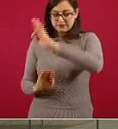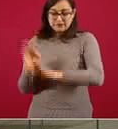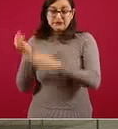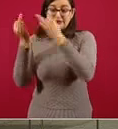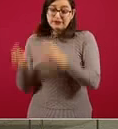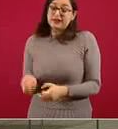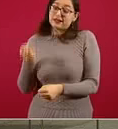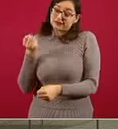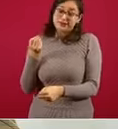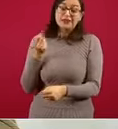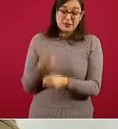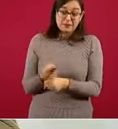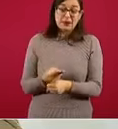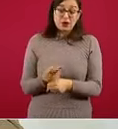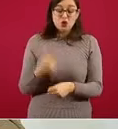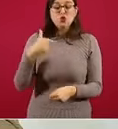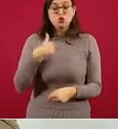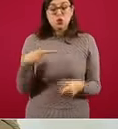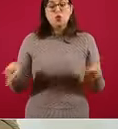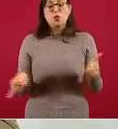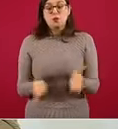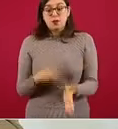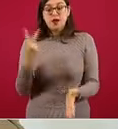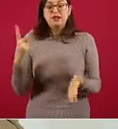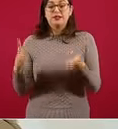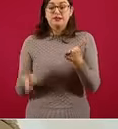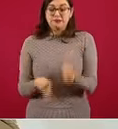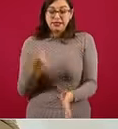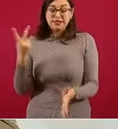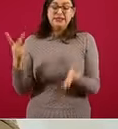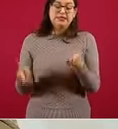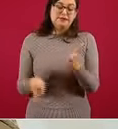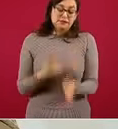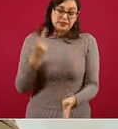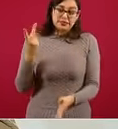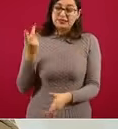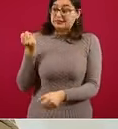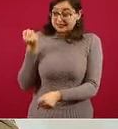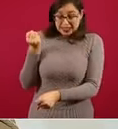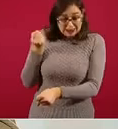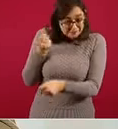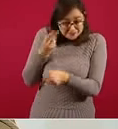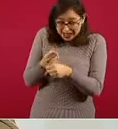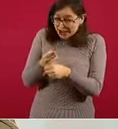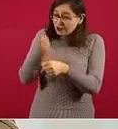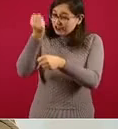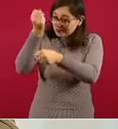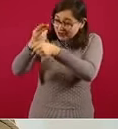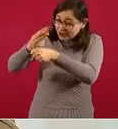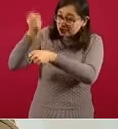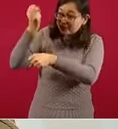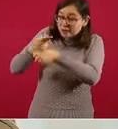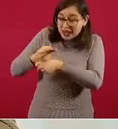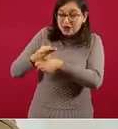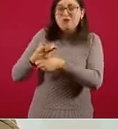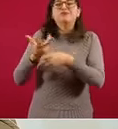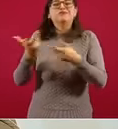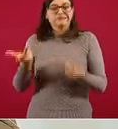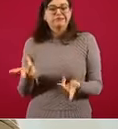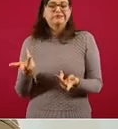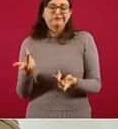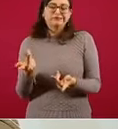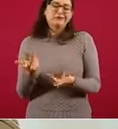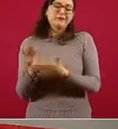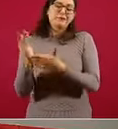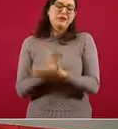oportuna. Como también yo lo he presentado, la atención más oportuna, más temprana, disminuye el riesgo de complicaciones. Si hay esta